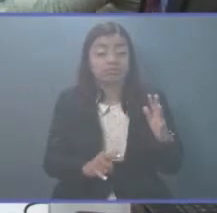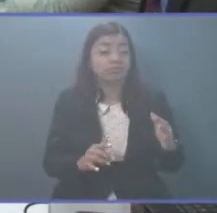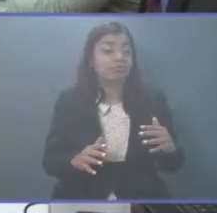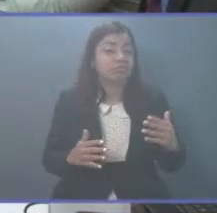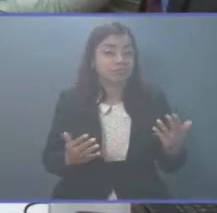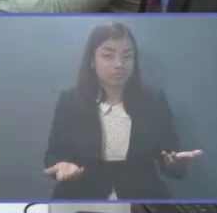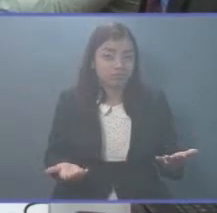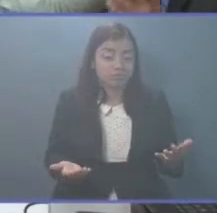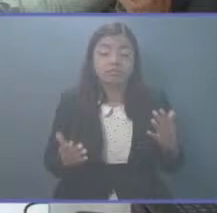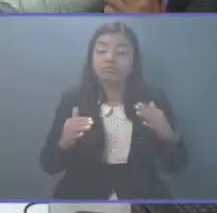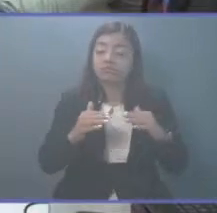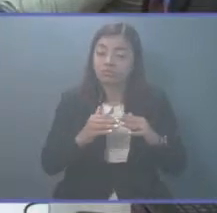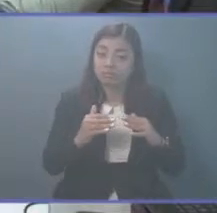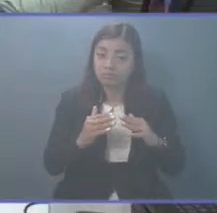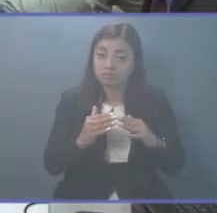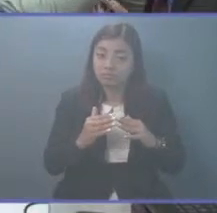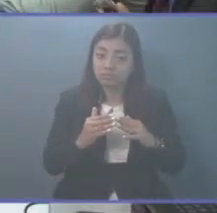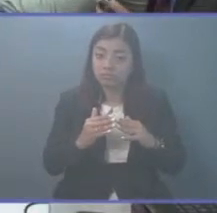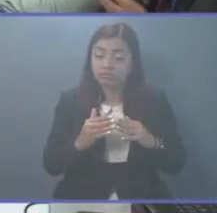y